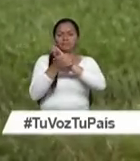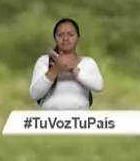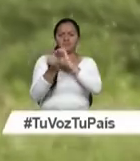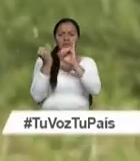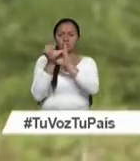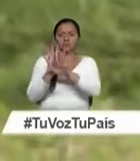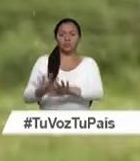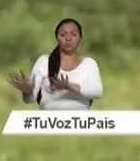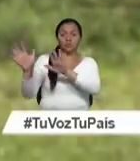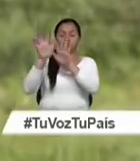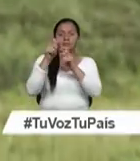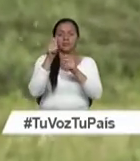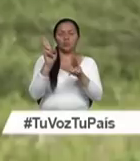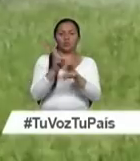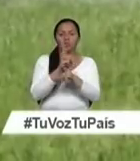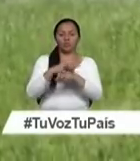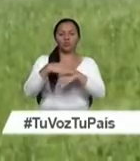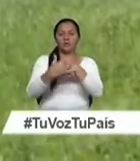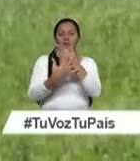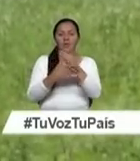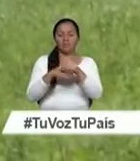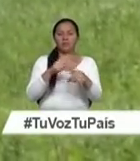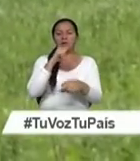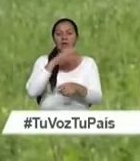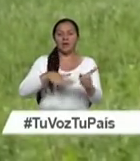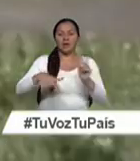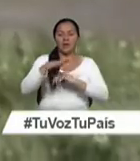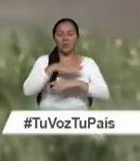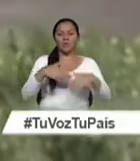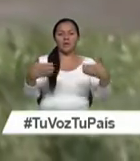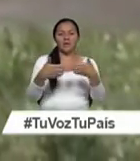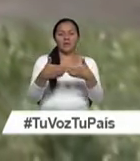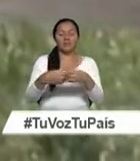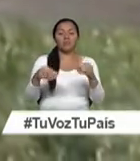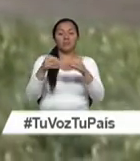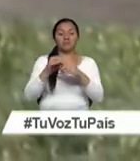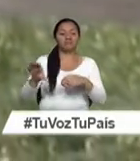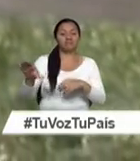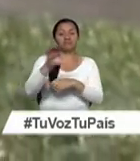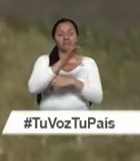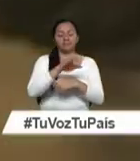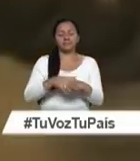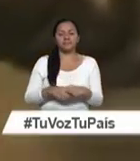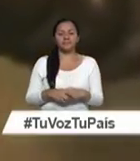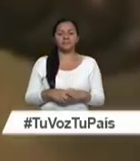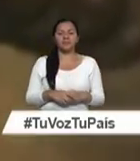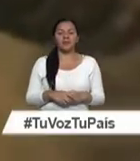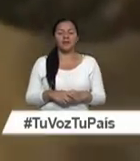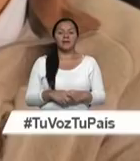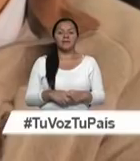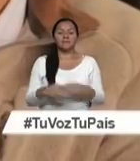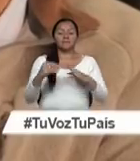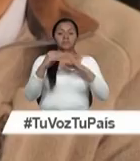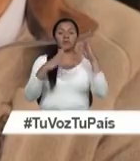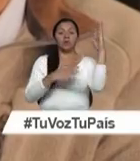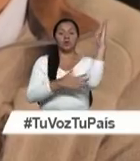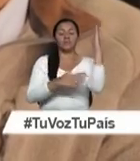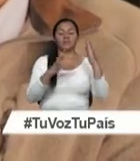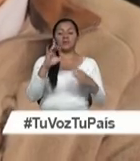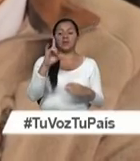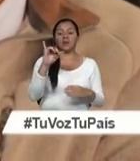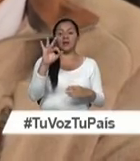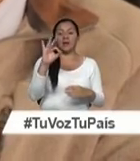de formación sobre el uso y aprovechamiento del agua, maquinaria e implementos de riego. El proyecto LIFE tiene dos componentes